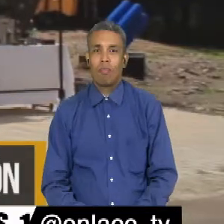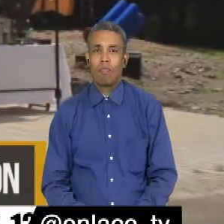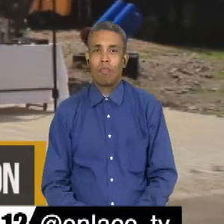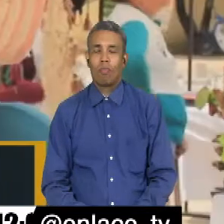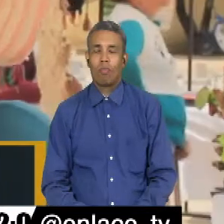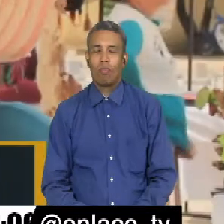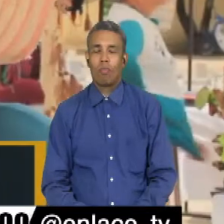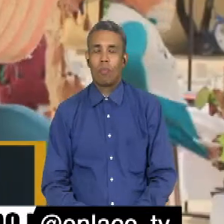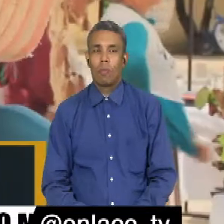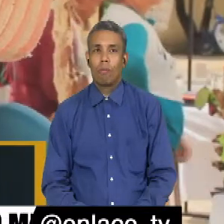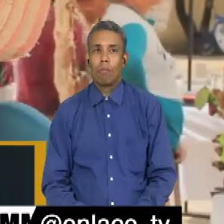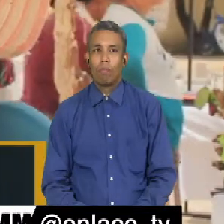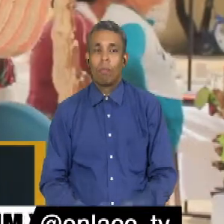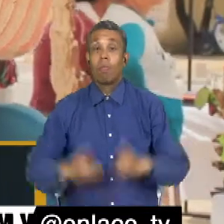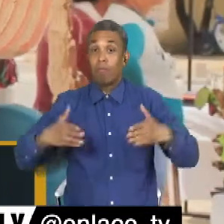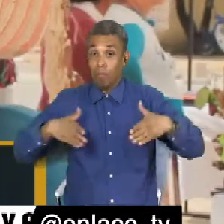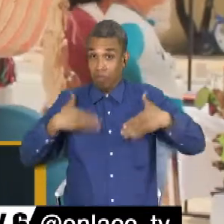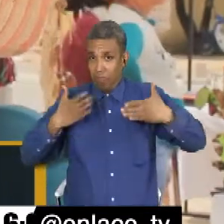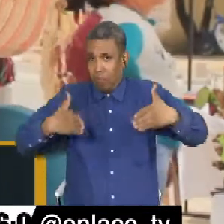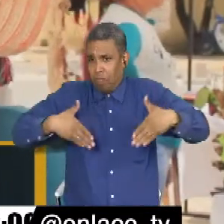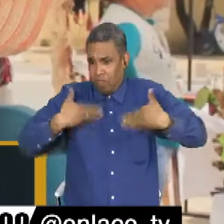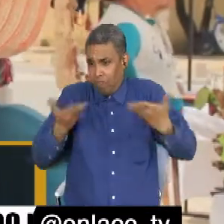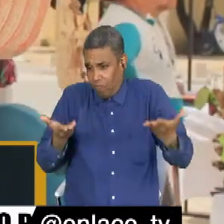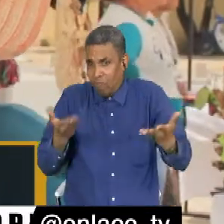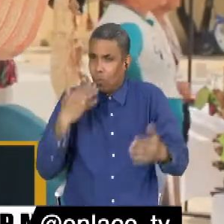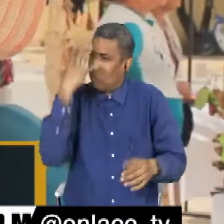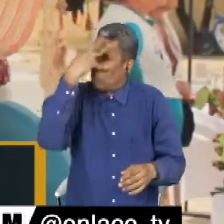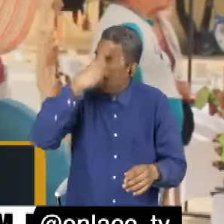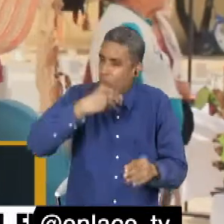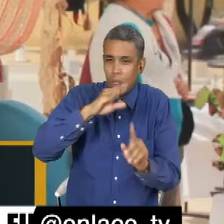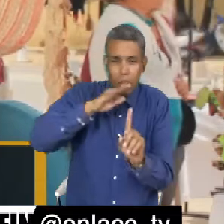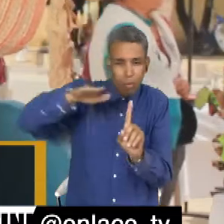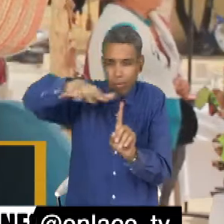de estar aquí, es un sitio muy agradable, muy bonito.